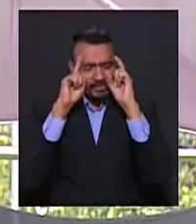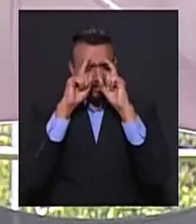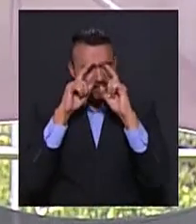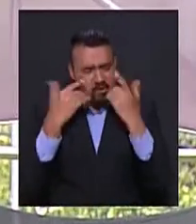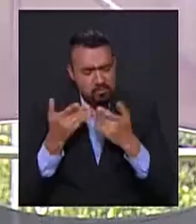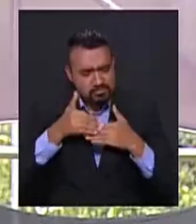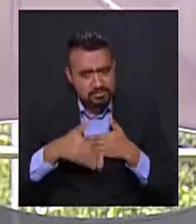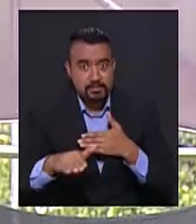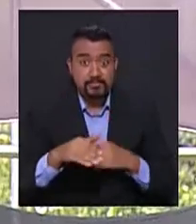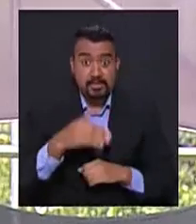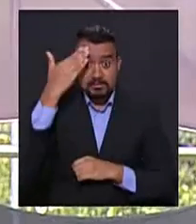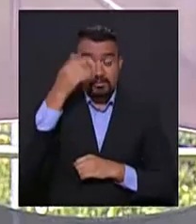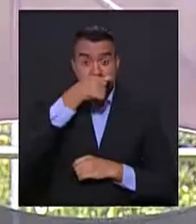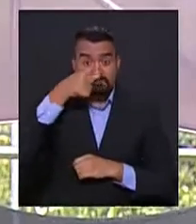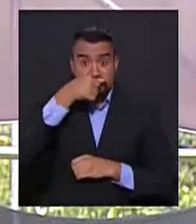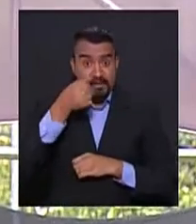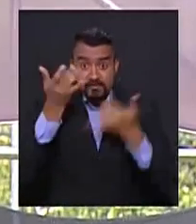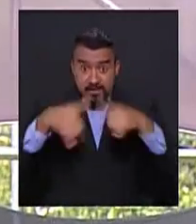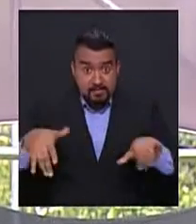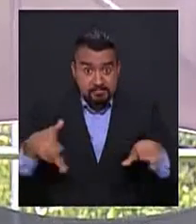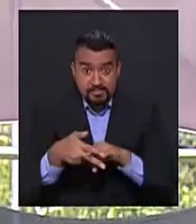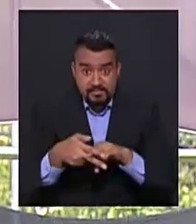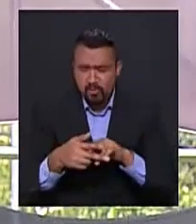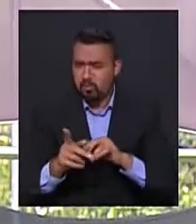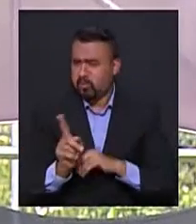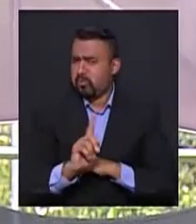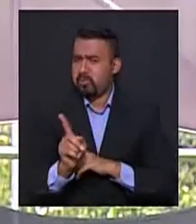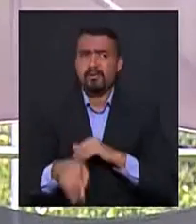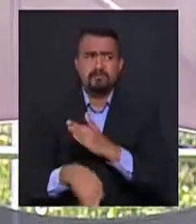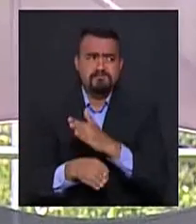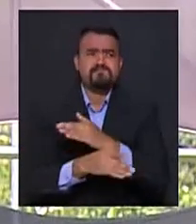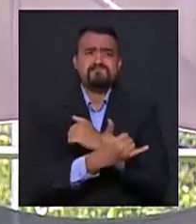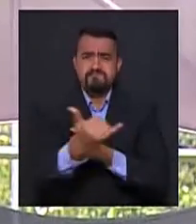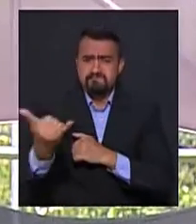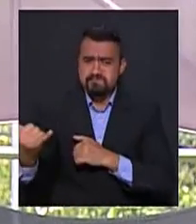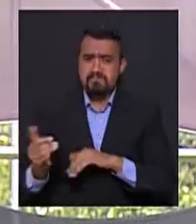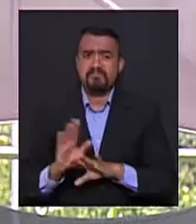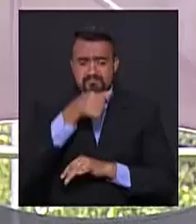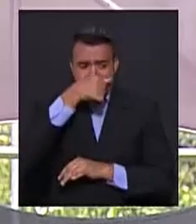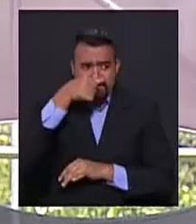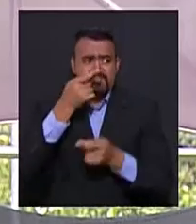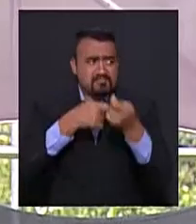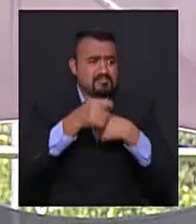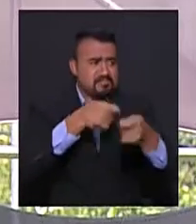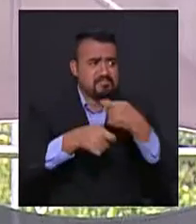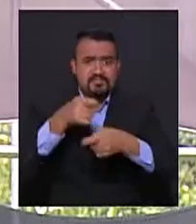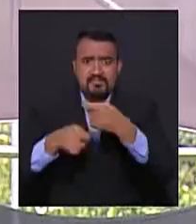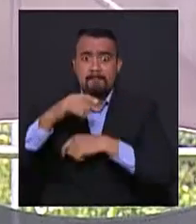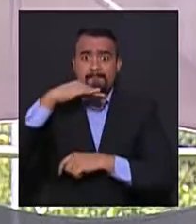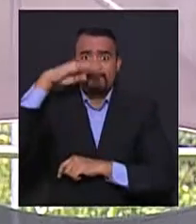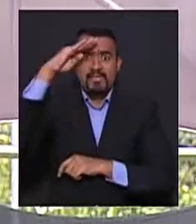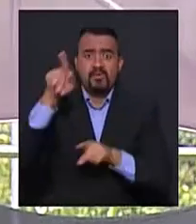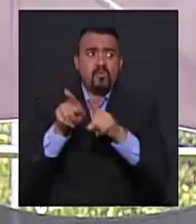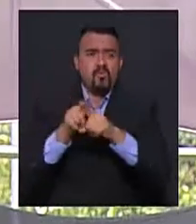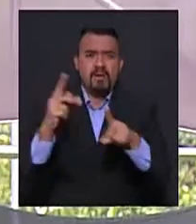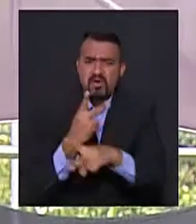narcotráfico no se ha acabado y es el principal responsable de los delitos que se cometen en nuestra ciudad y